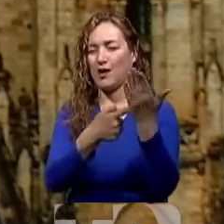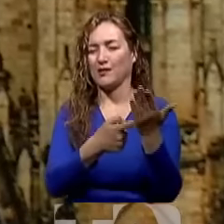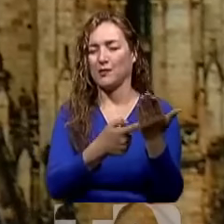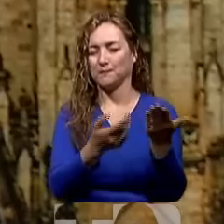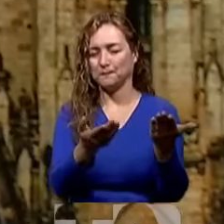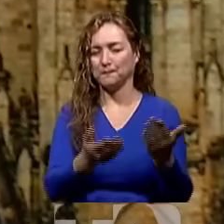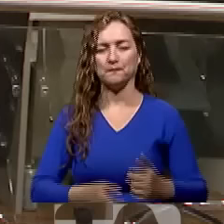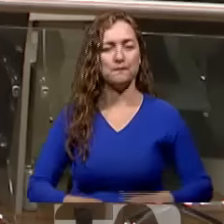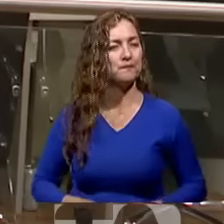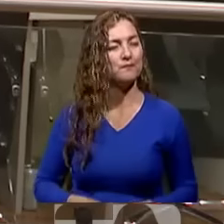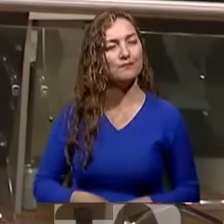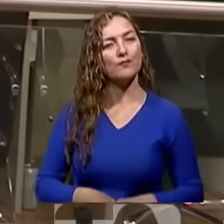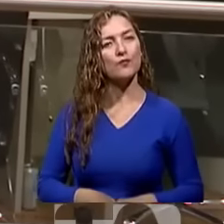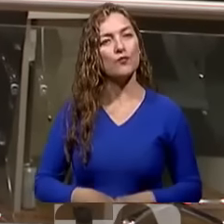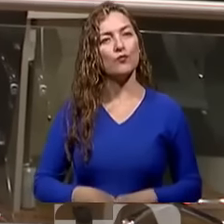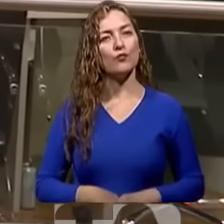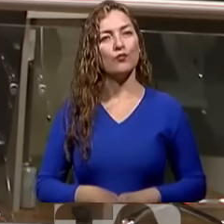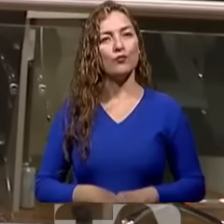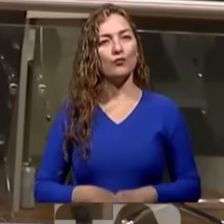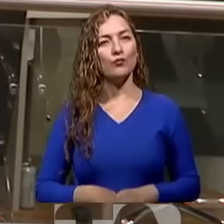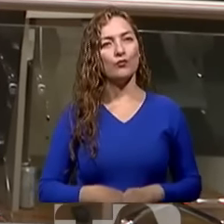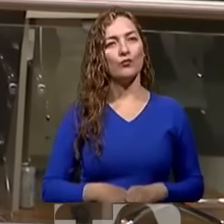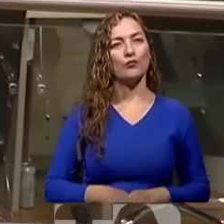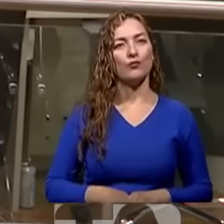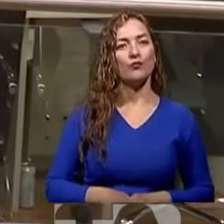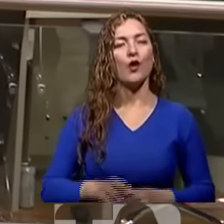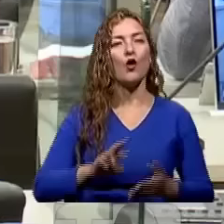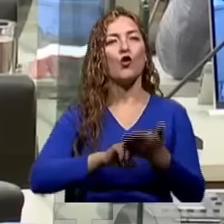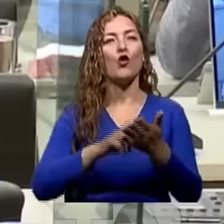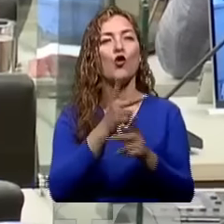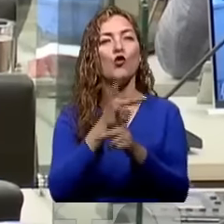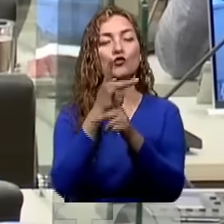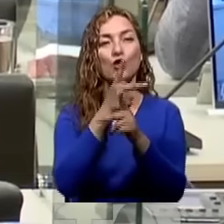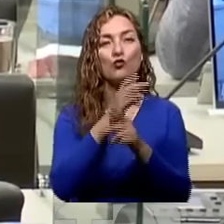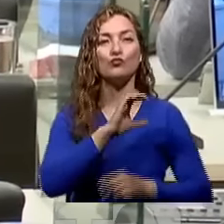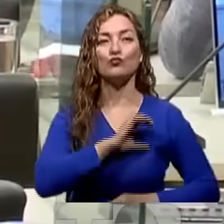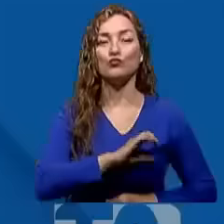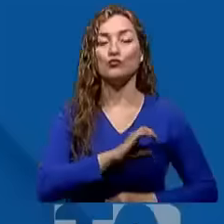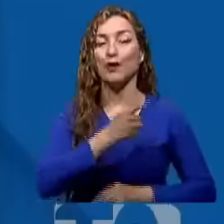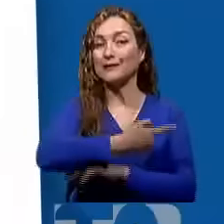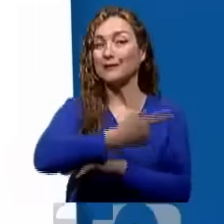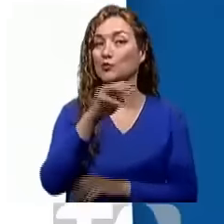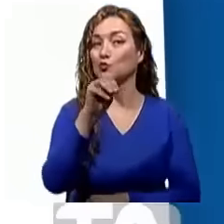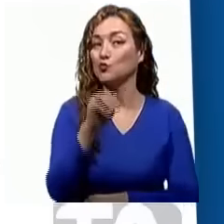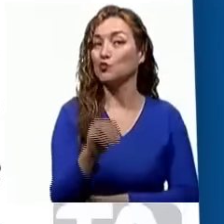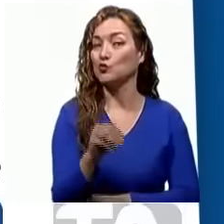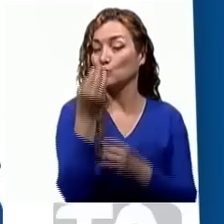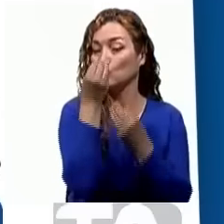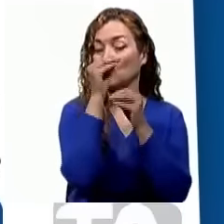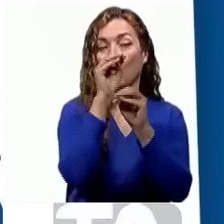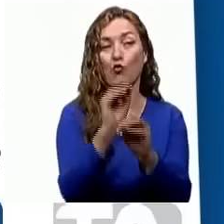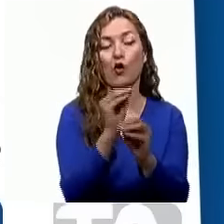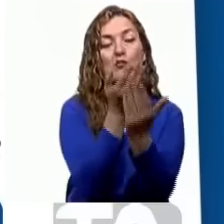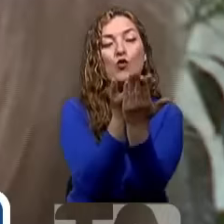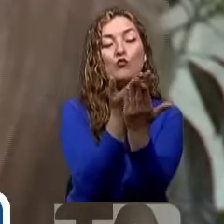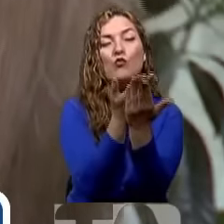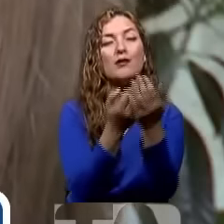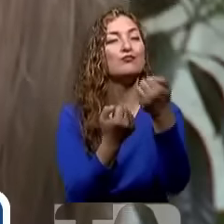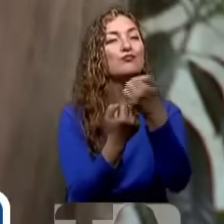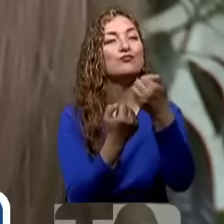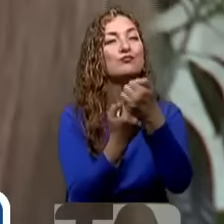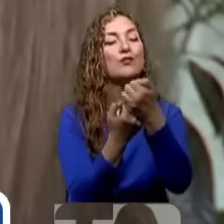metropolitanos de tránsito. Fue durante la sesión del Consejo Metropolitano de este martes en la que se dio a conocer la iniciativa